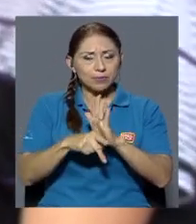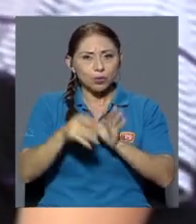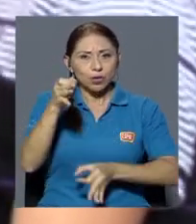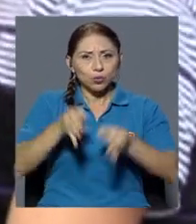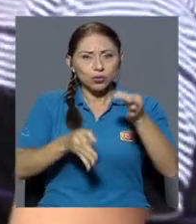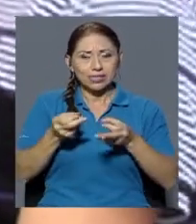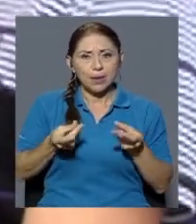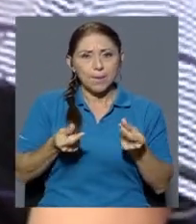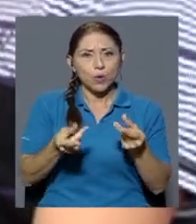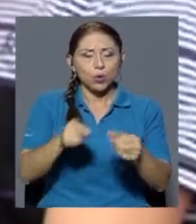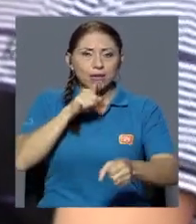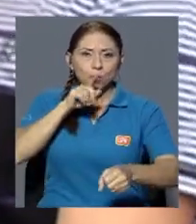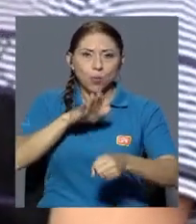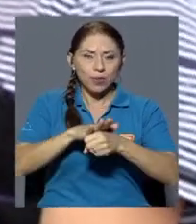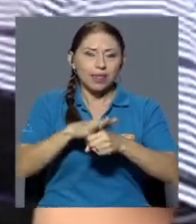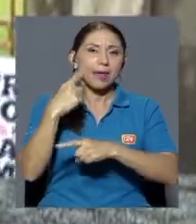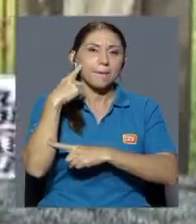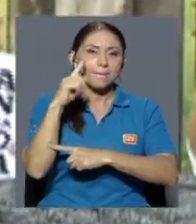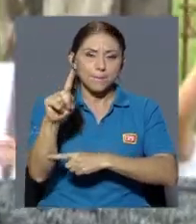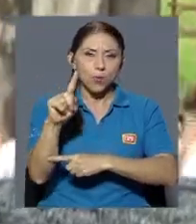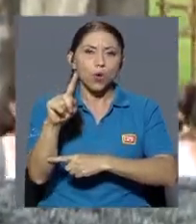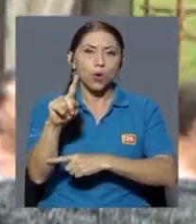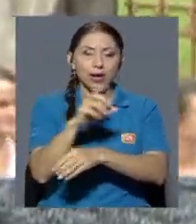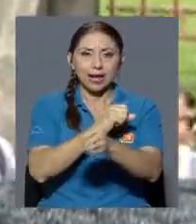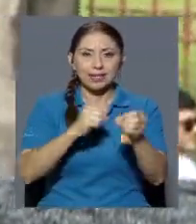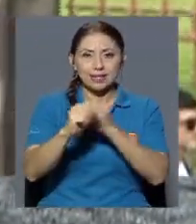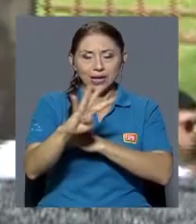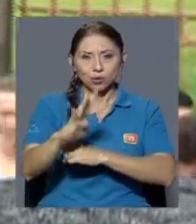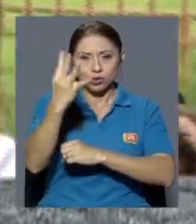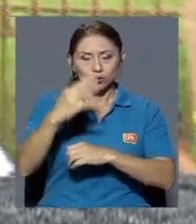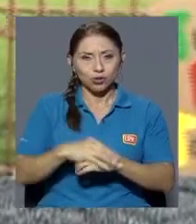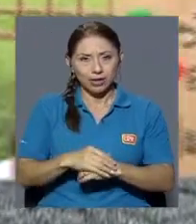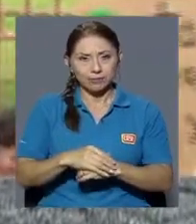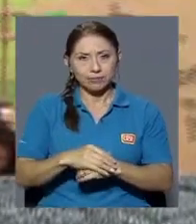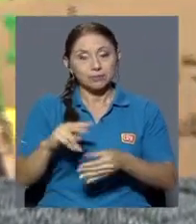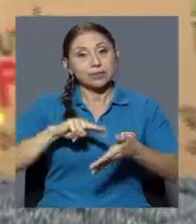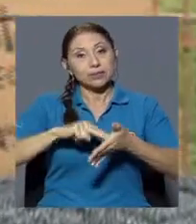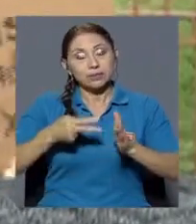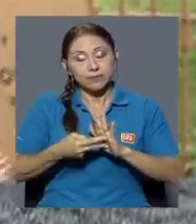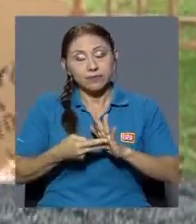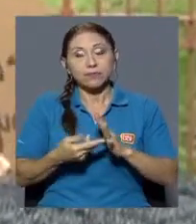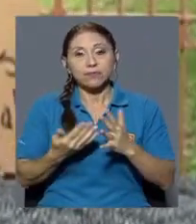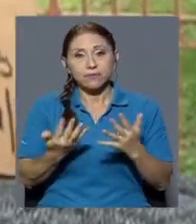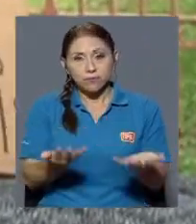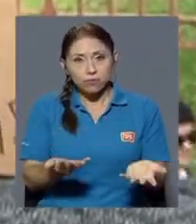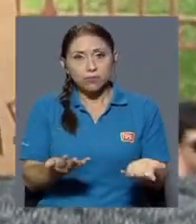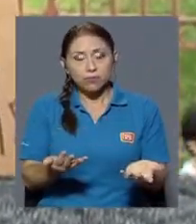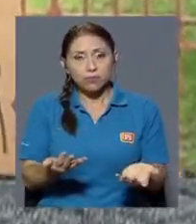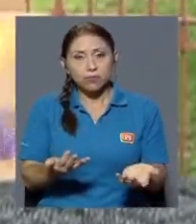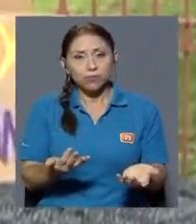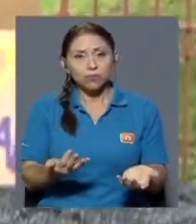pronta durante cumplida por parte de la sala constitucional lo cual es un